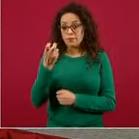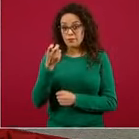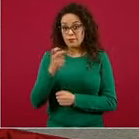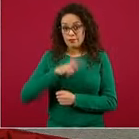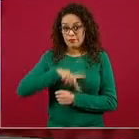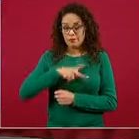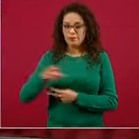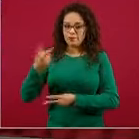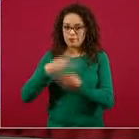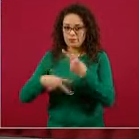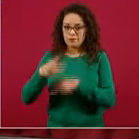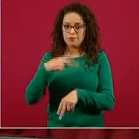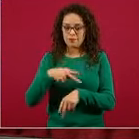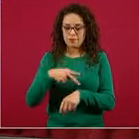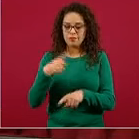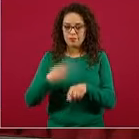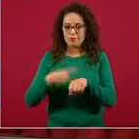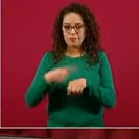así también